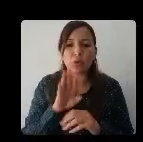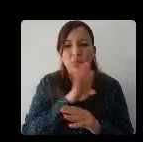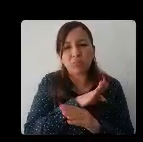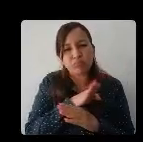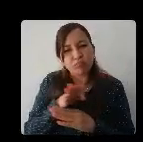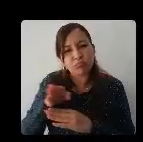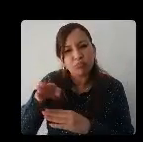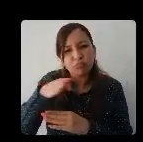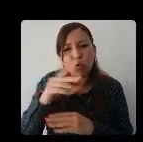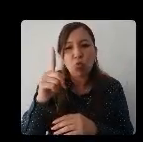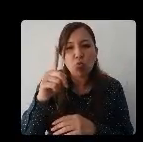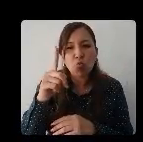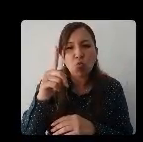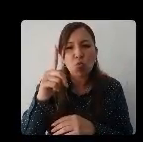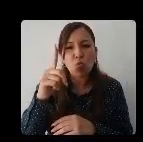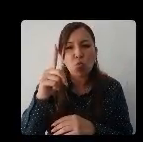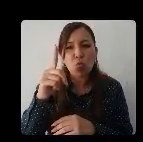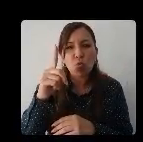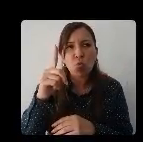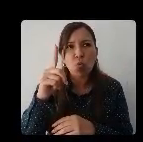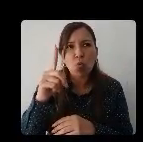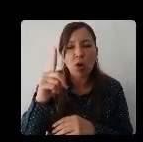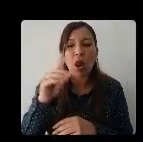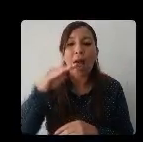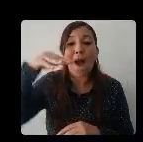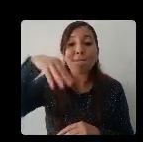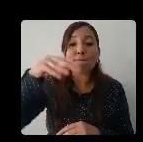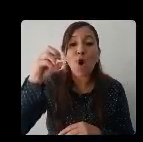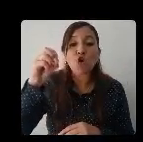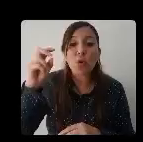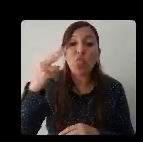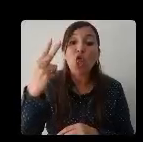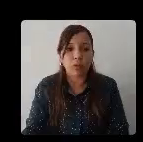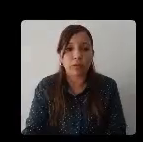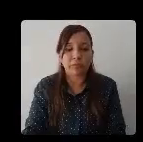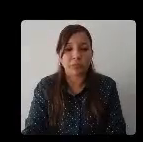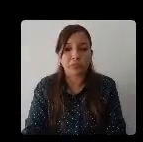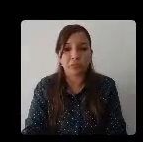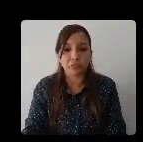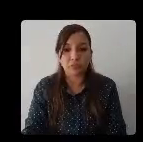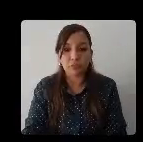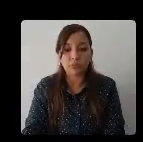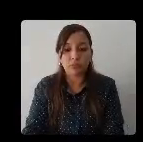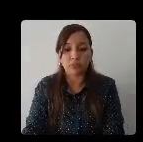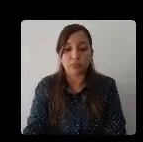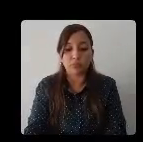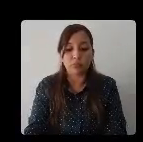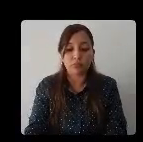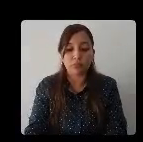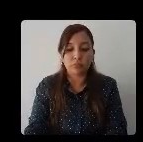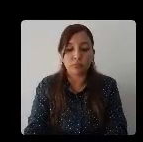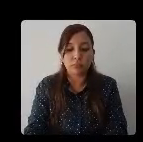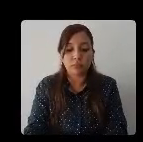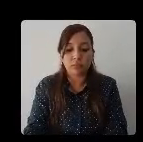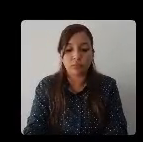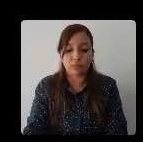para llegar a Tingán. Ahí les esperamos siempre con muchas ganas de recibir a mucha gente. Por eso se les llaman Tingana, porque siempre cuando llegan se quedan con